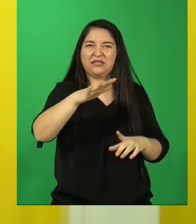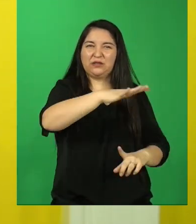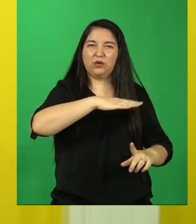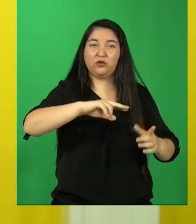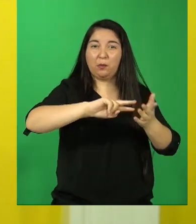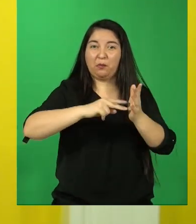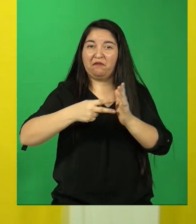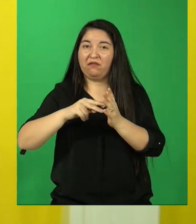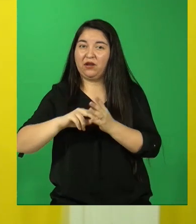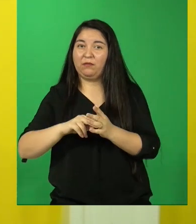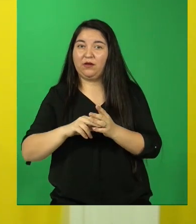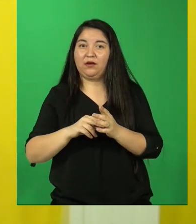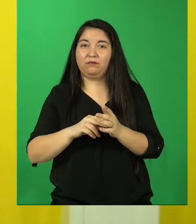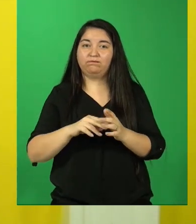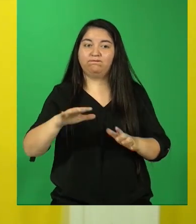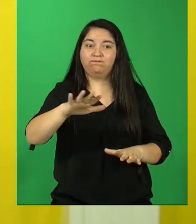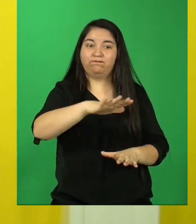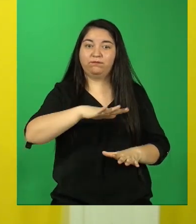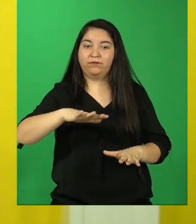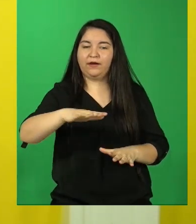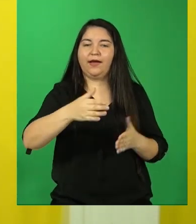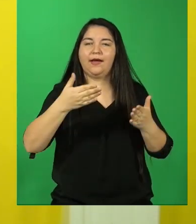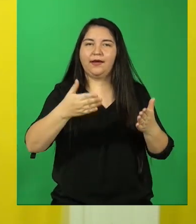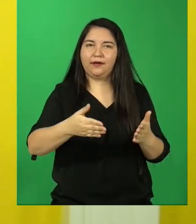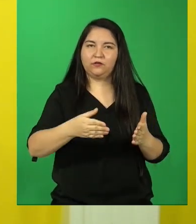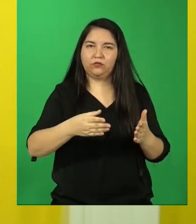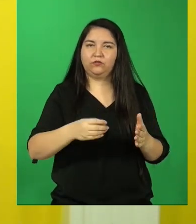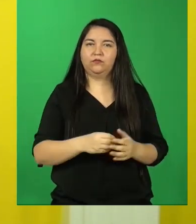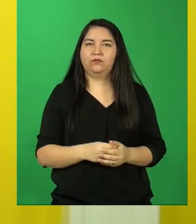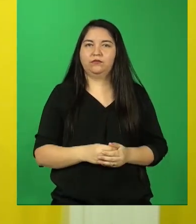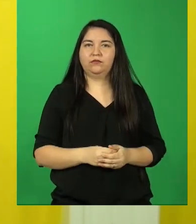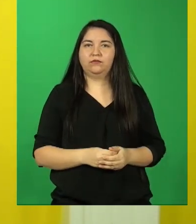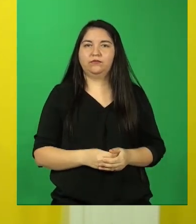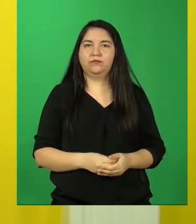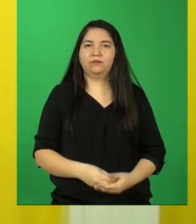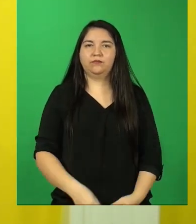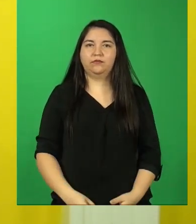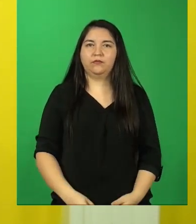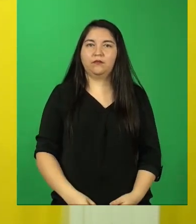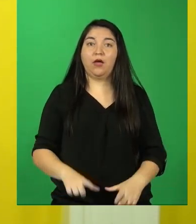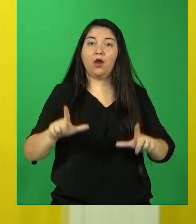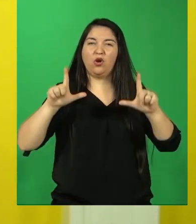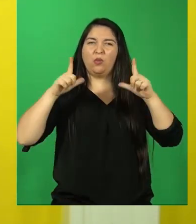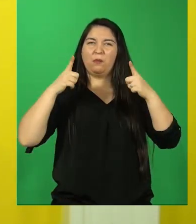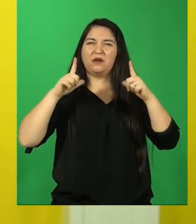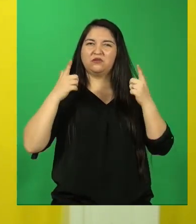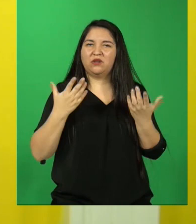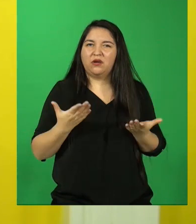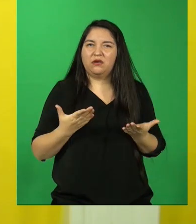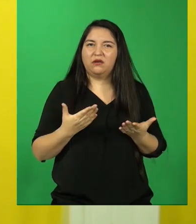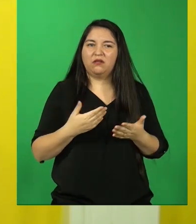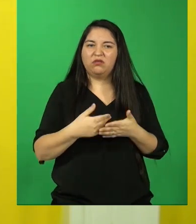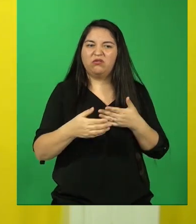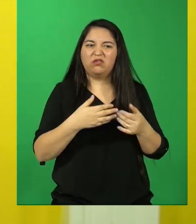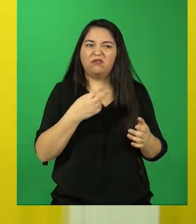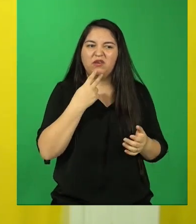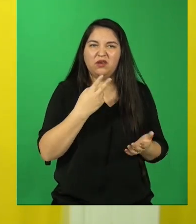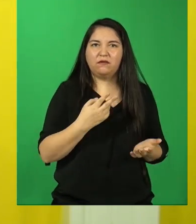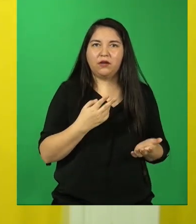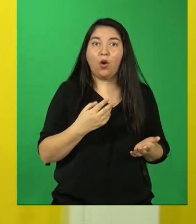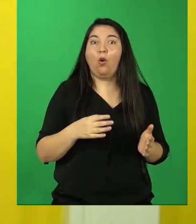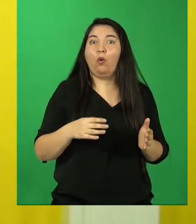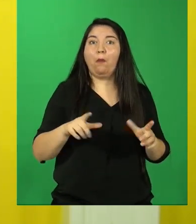¿Qué quiere decir? El ambiente donde se desarrolla. Los personajes. Hay distintos tipos